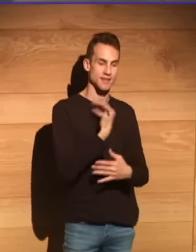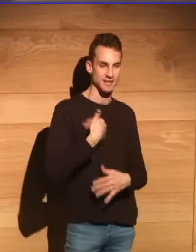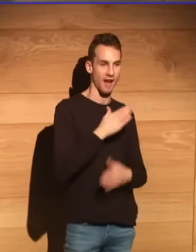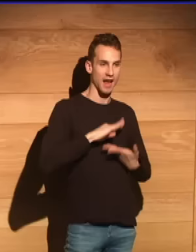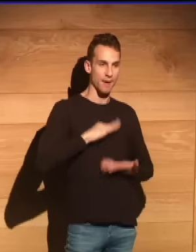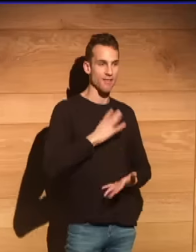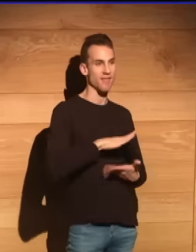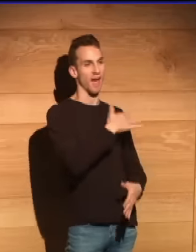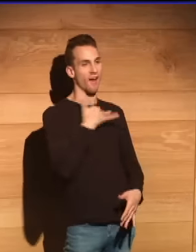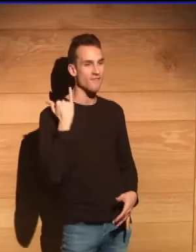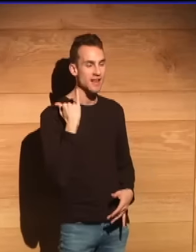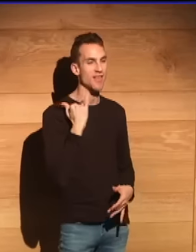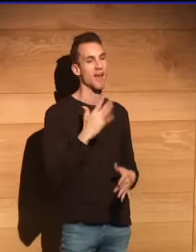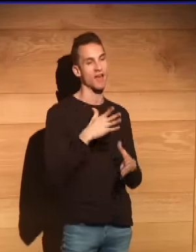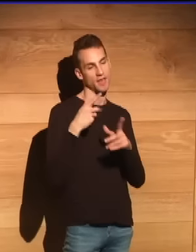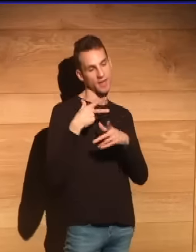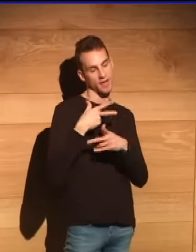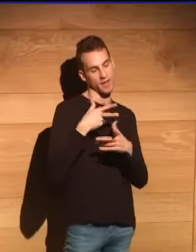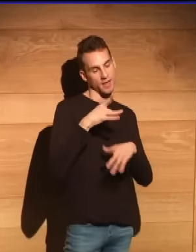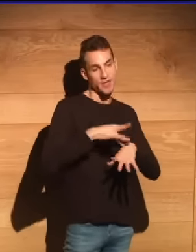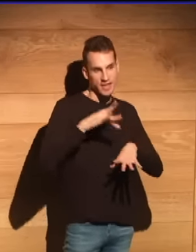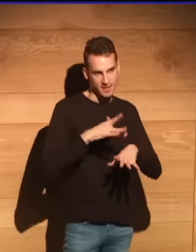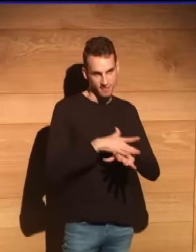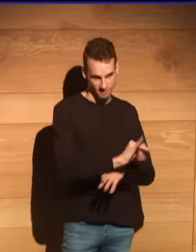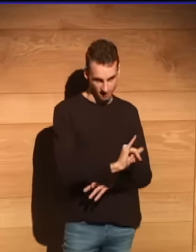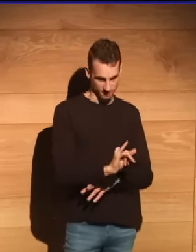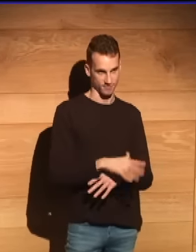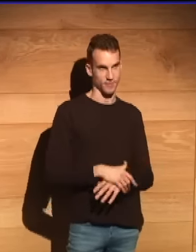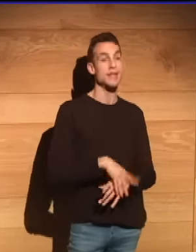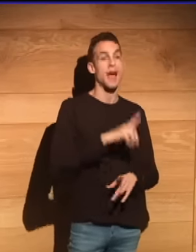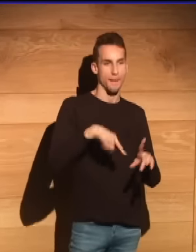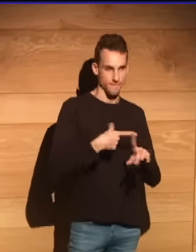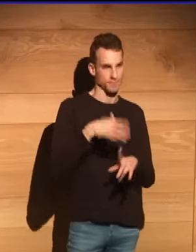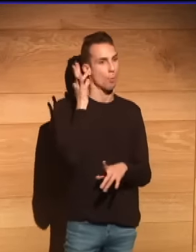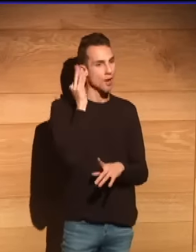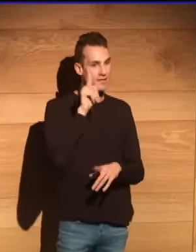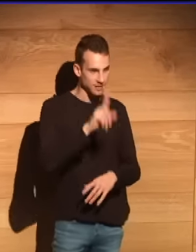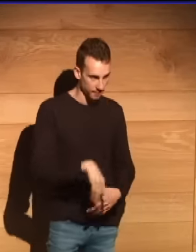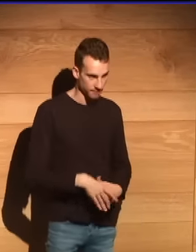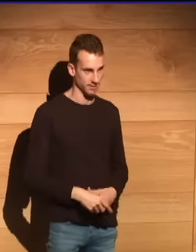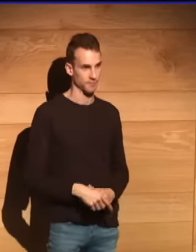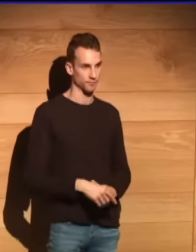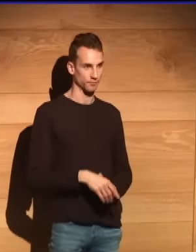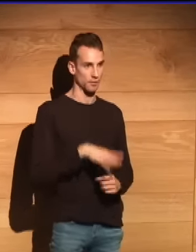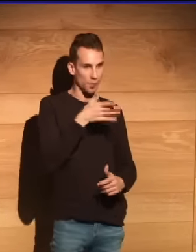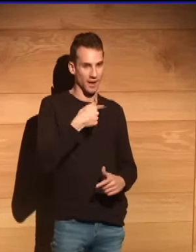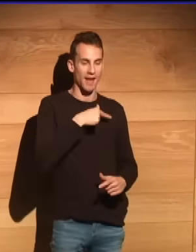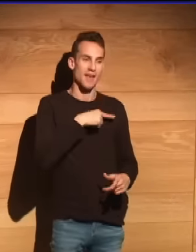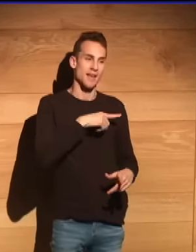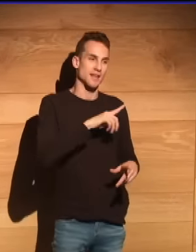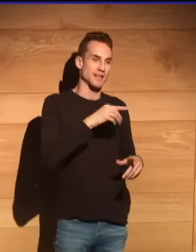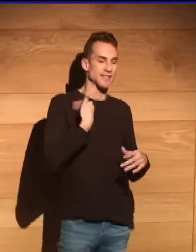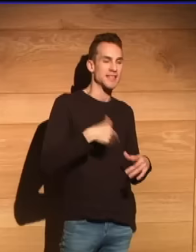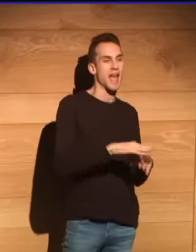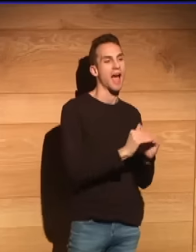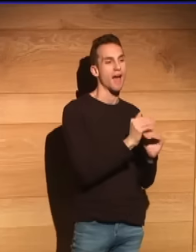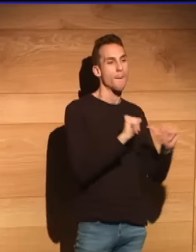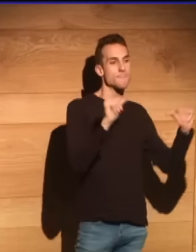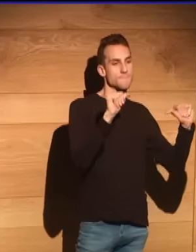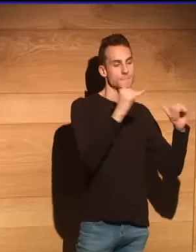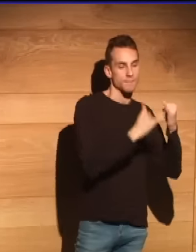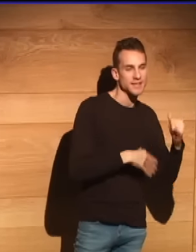son mujeres, porque no queremos justamente añadir a esta brecha competencial digital la brecha de género. Por lo tanto, es una prioridad de país, porque